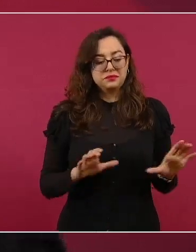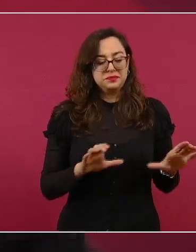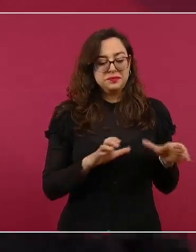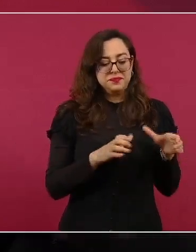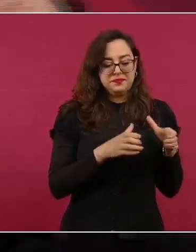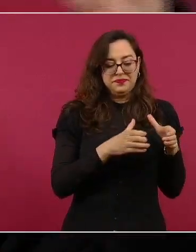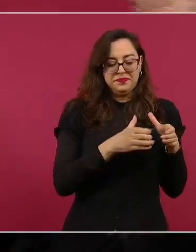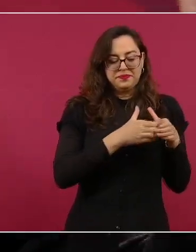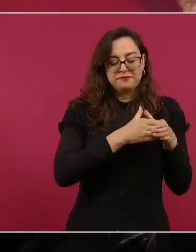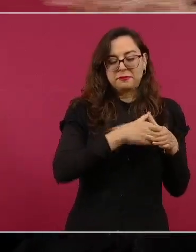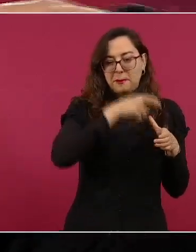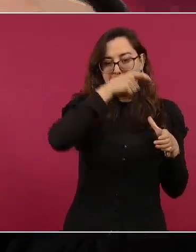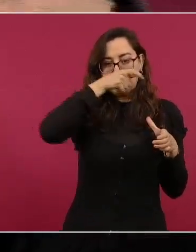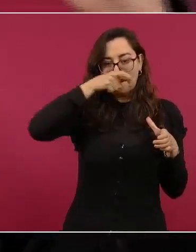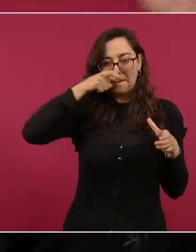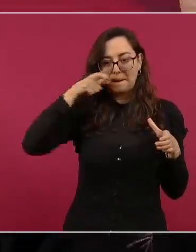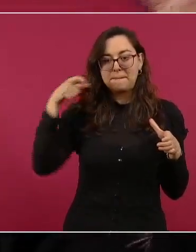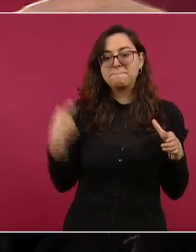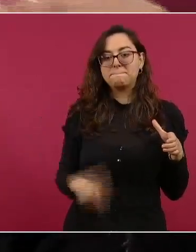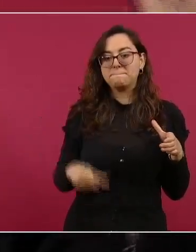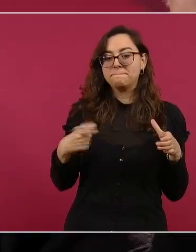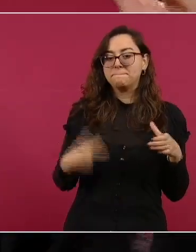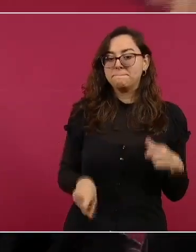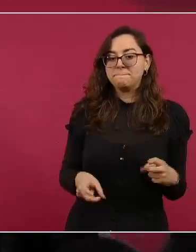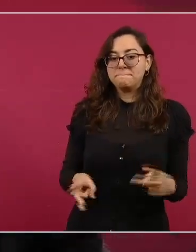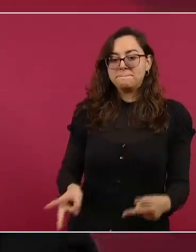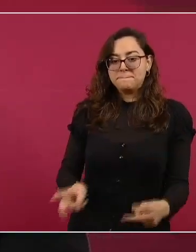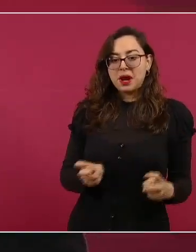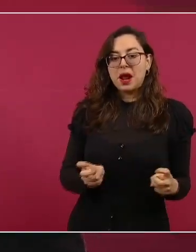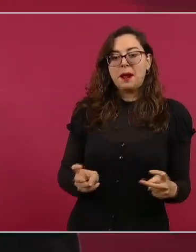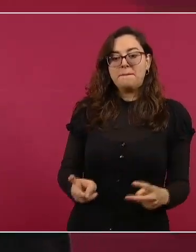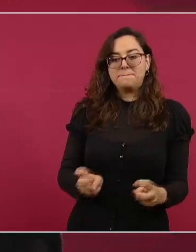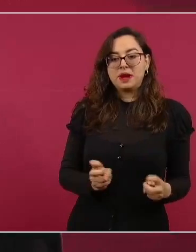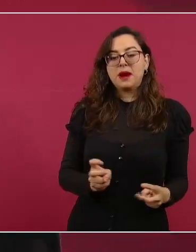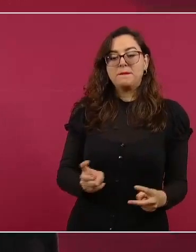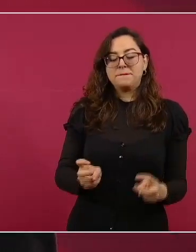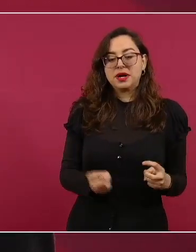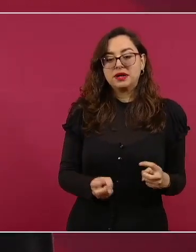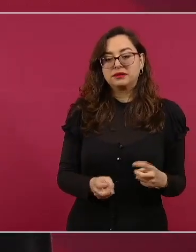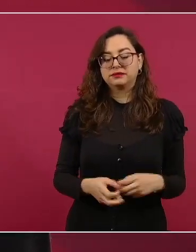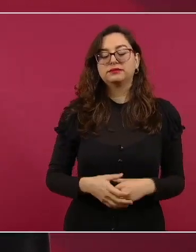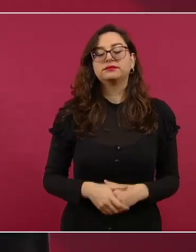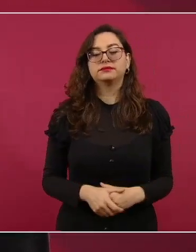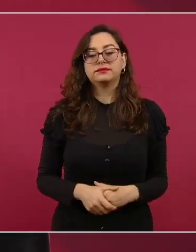Y se crearon todas estas nuevas políticas públicas.